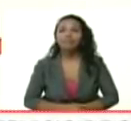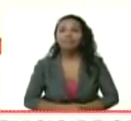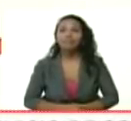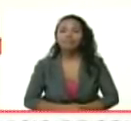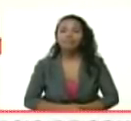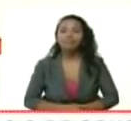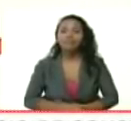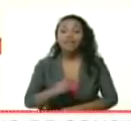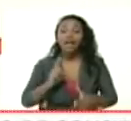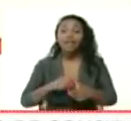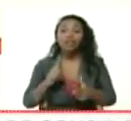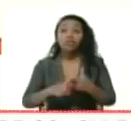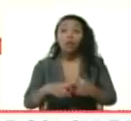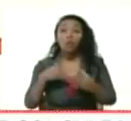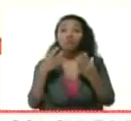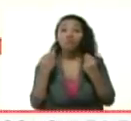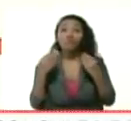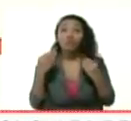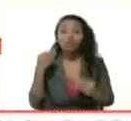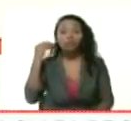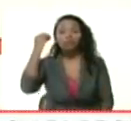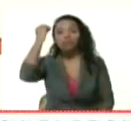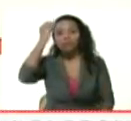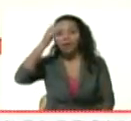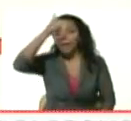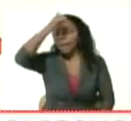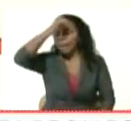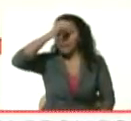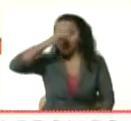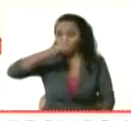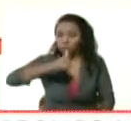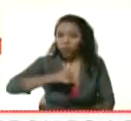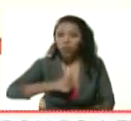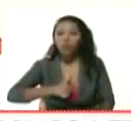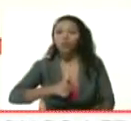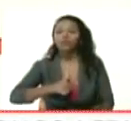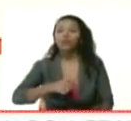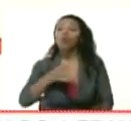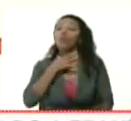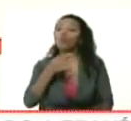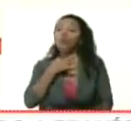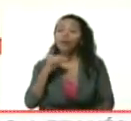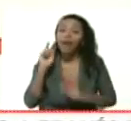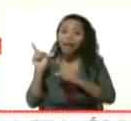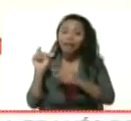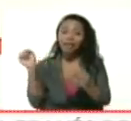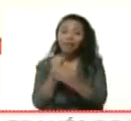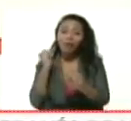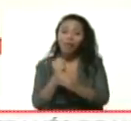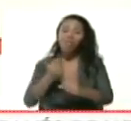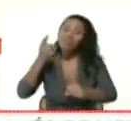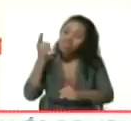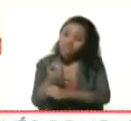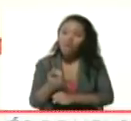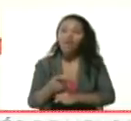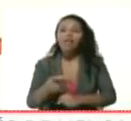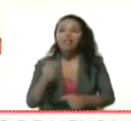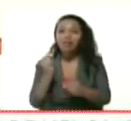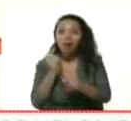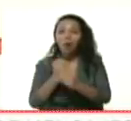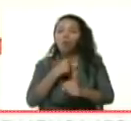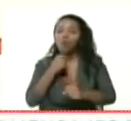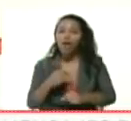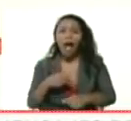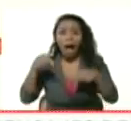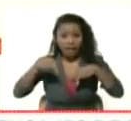Hay que tener mucha paciencia, mucha experiencia, gustarle el trabajo, debe gustarle. Aquí no hay nadie